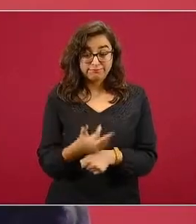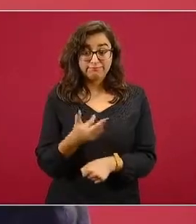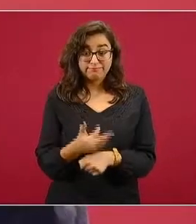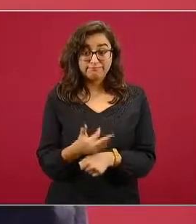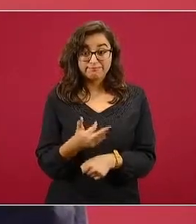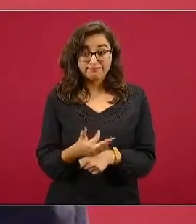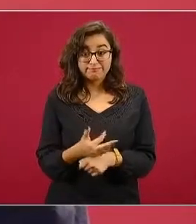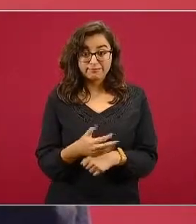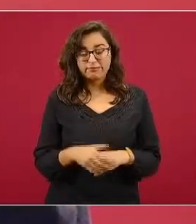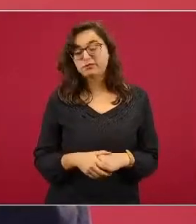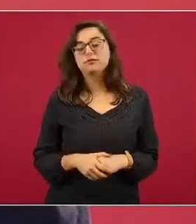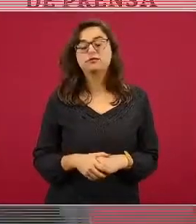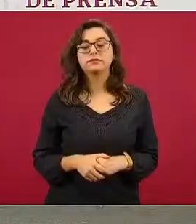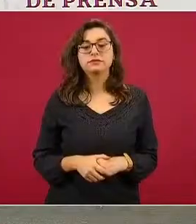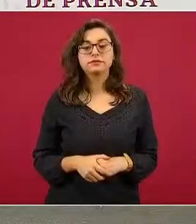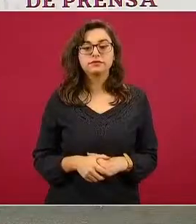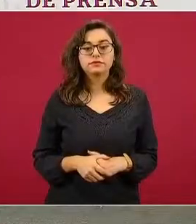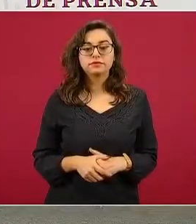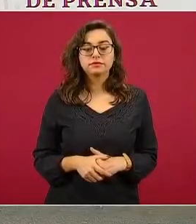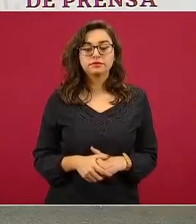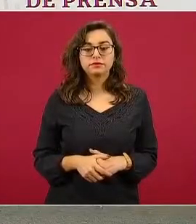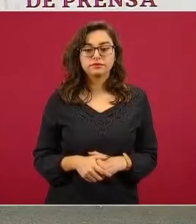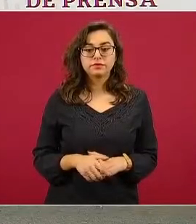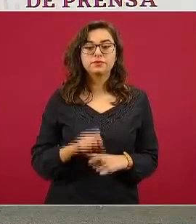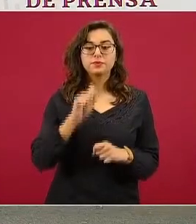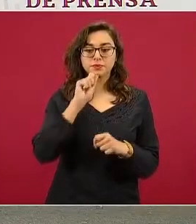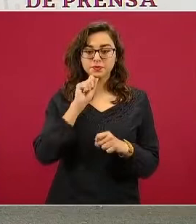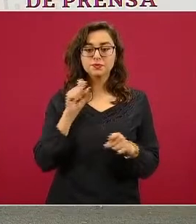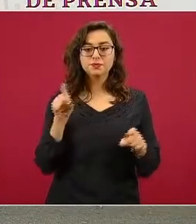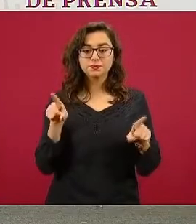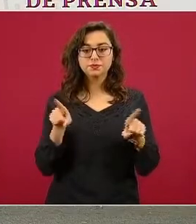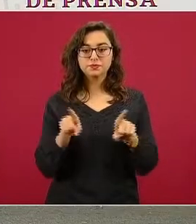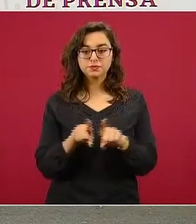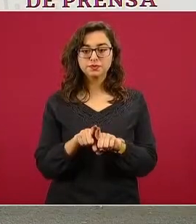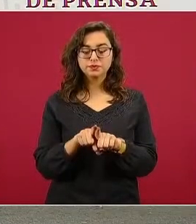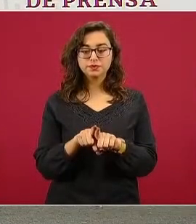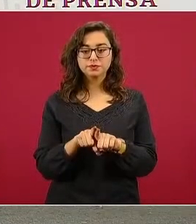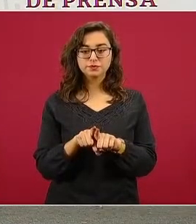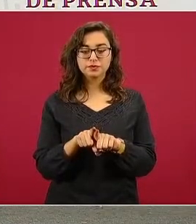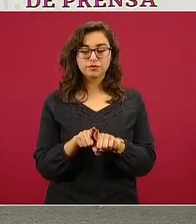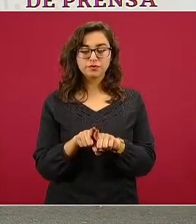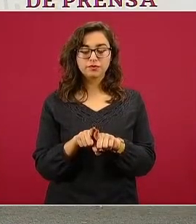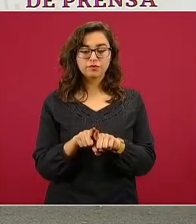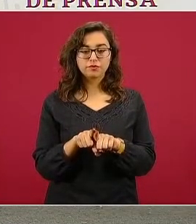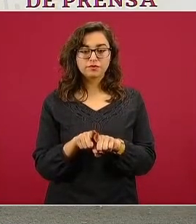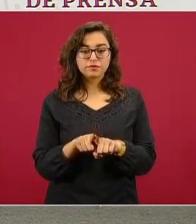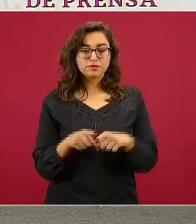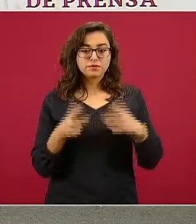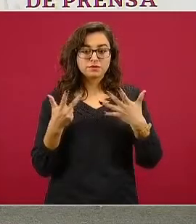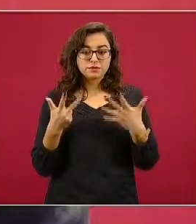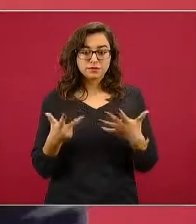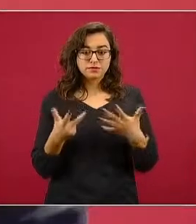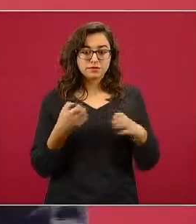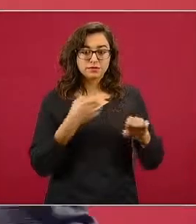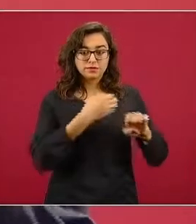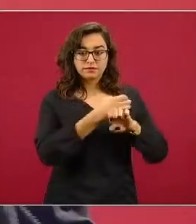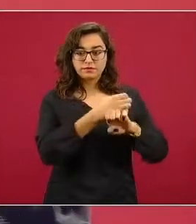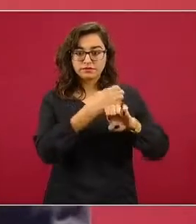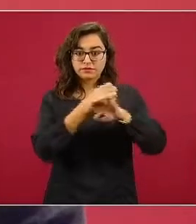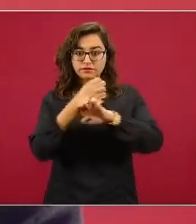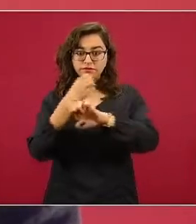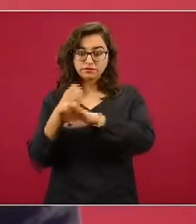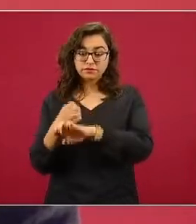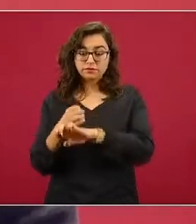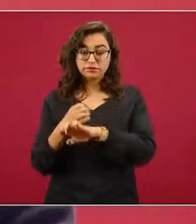comentar. Y también en estas 8 entidades federativas, un